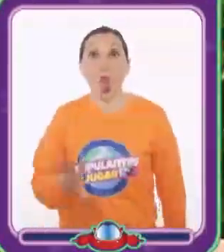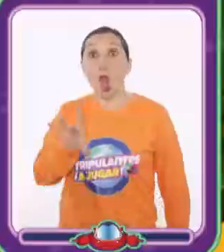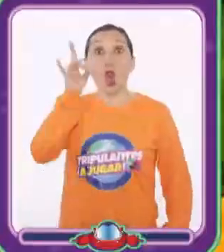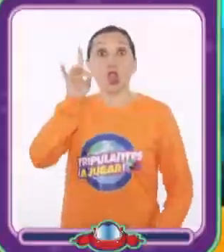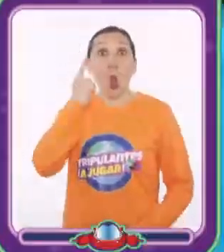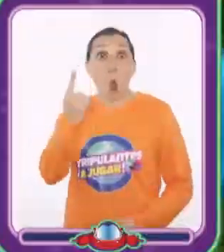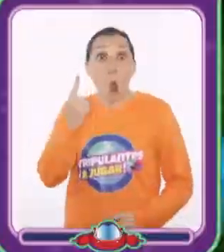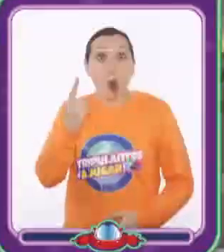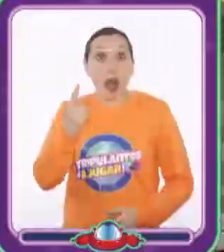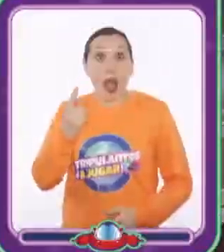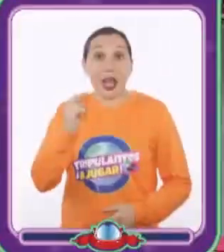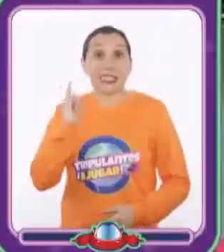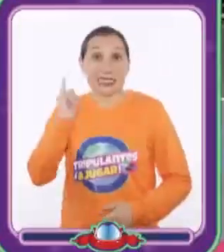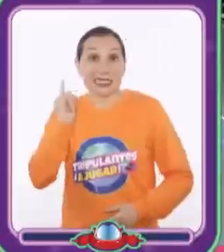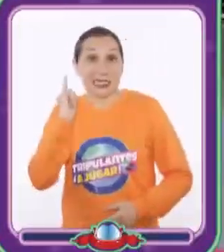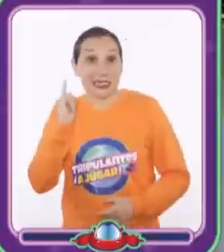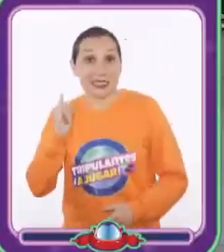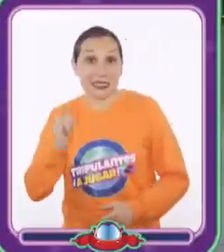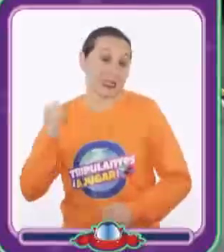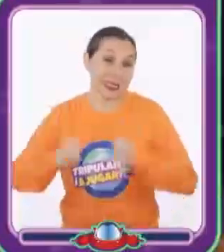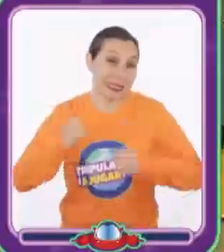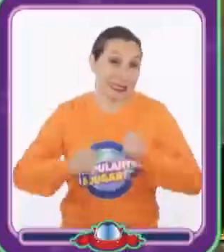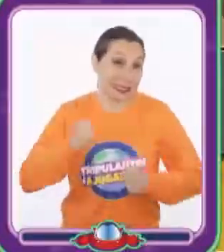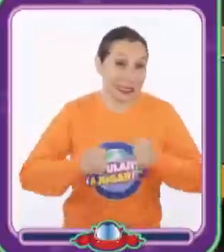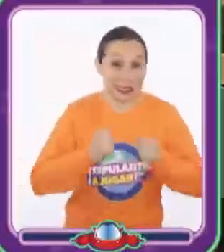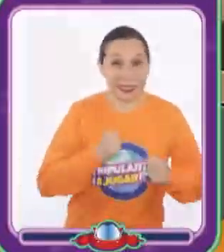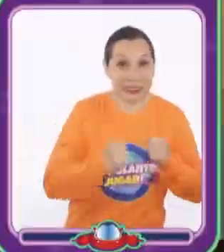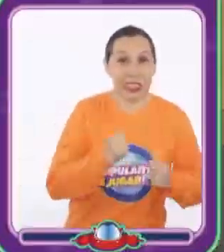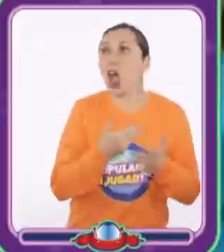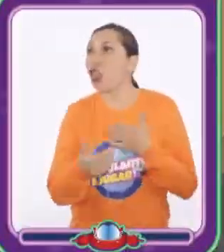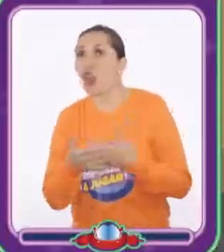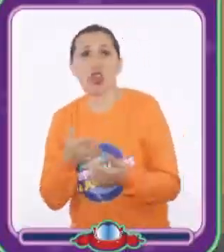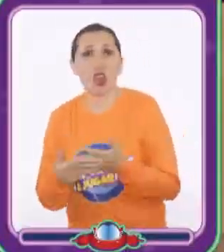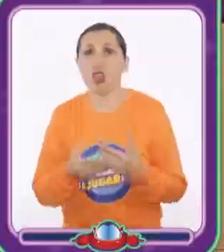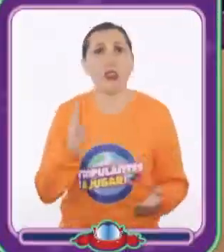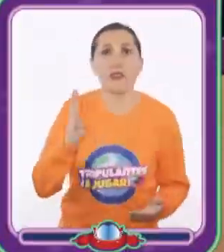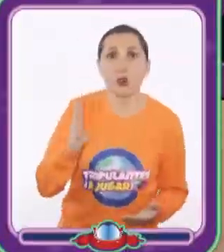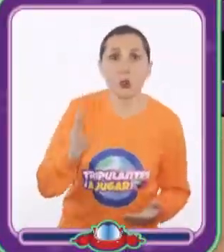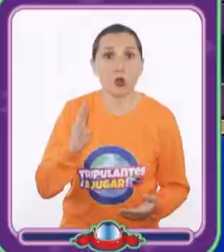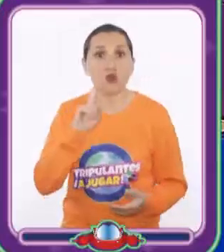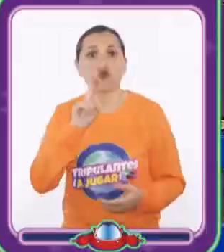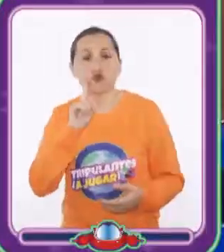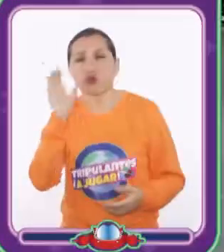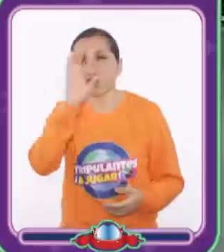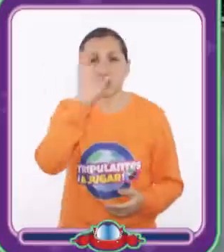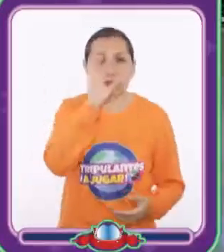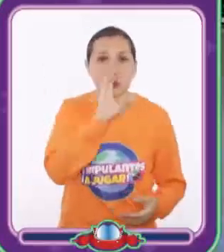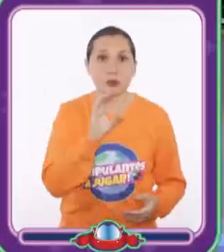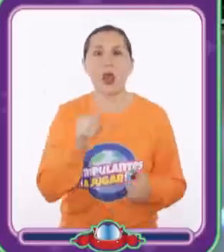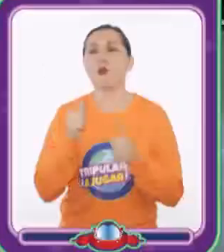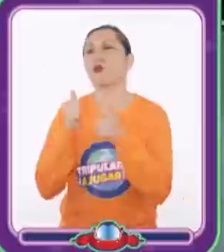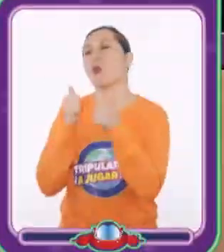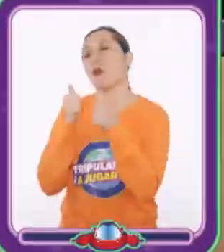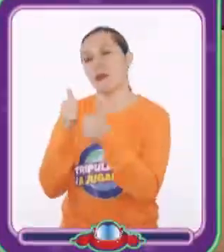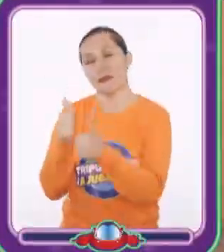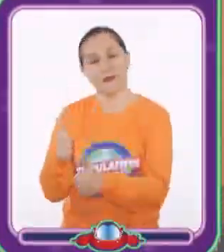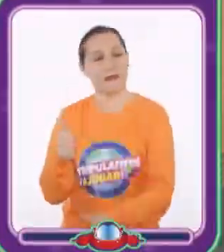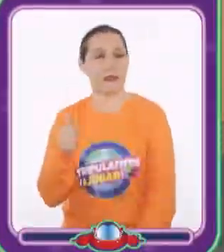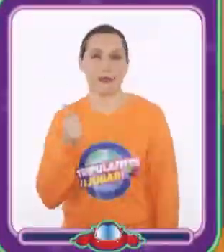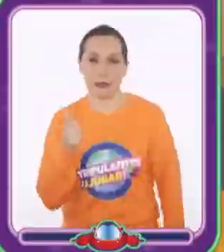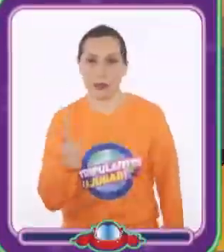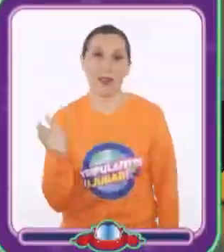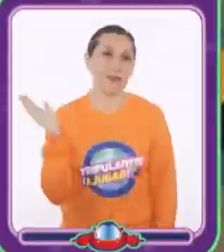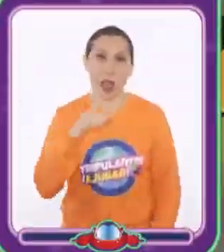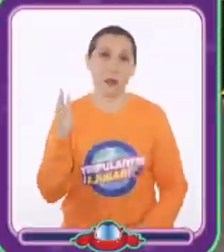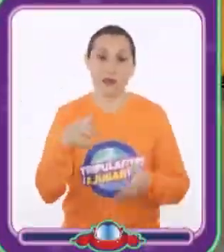¡Encontré una! ¿Encontraste una? ¡Sí! ¡Vamos! A ver, ¿dónde? ¿Dónde hay una, Bruno? ¡Muy bien!